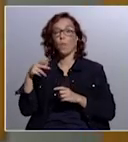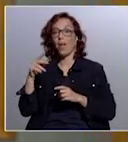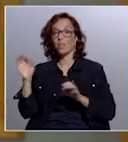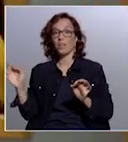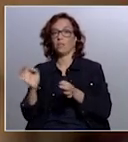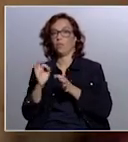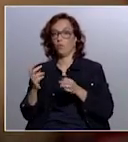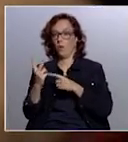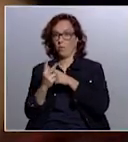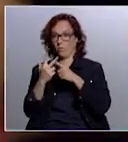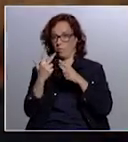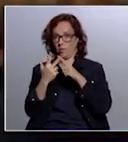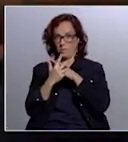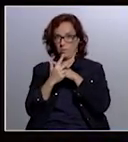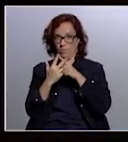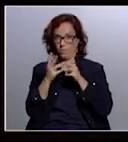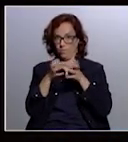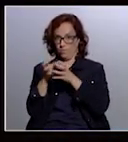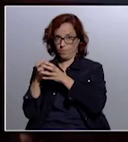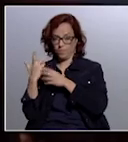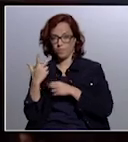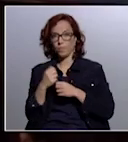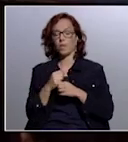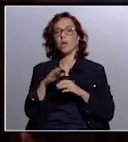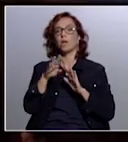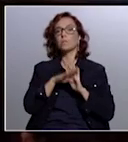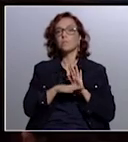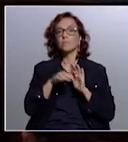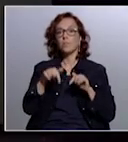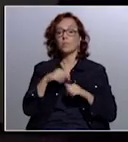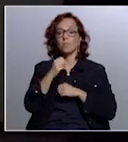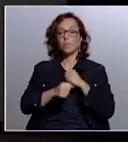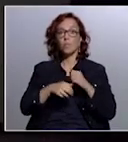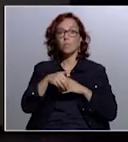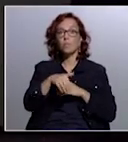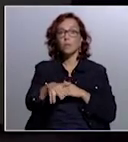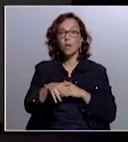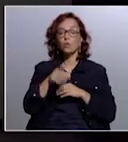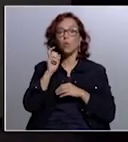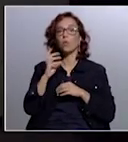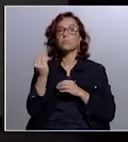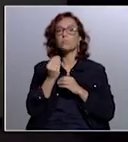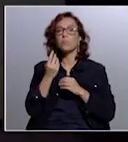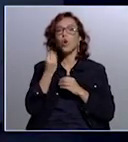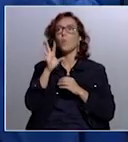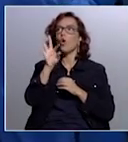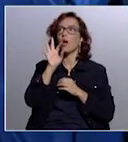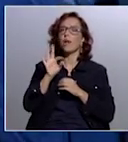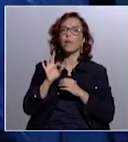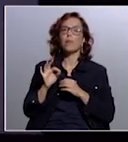montevideo cuáles serán los ejes principales de la programación de este año cómo se define la integración de espectáculos artísticos